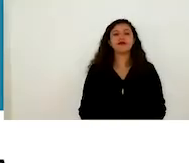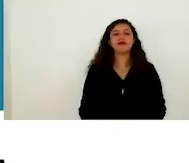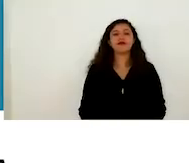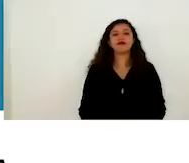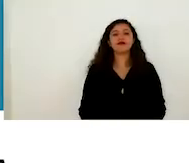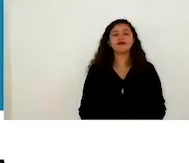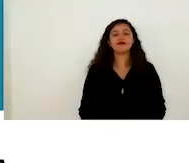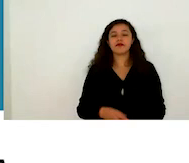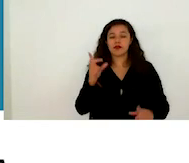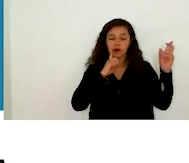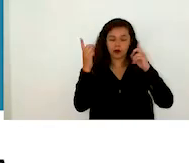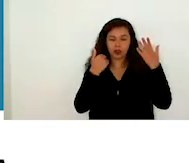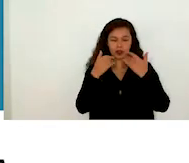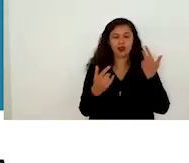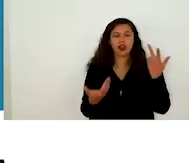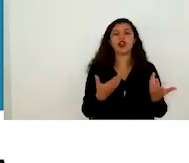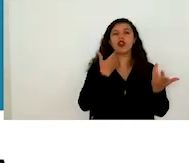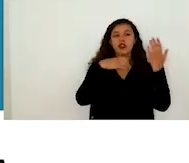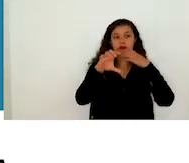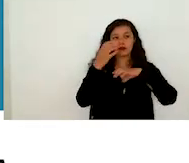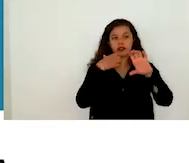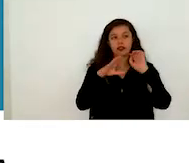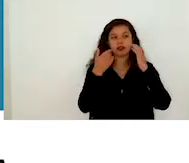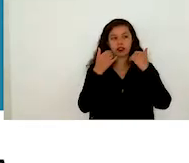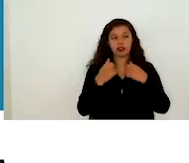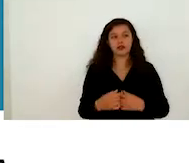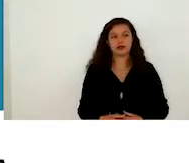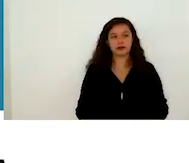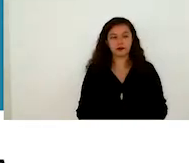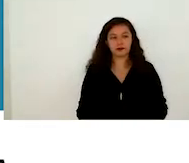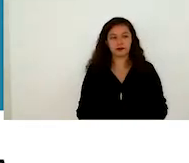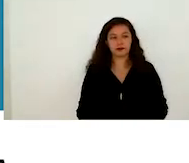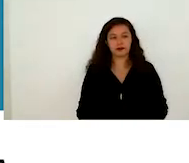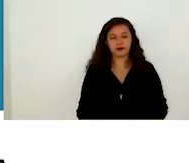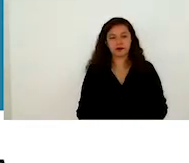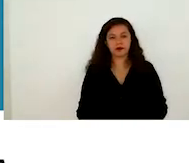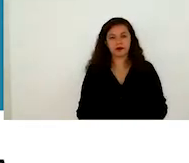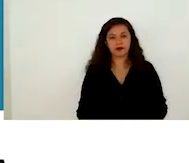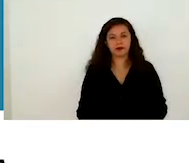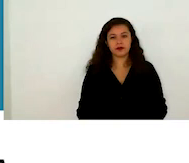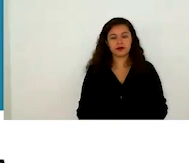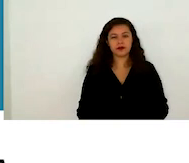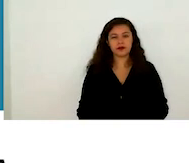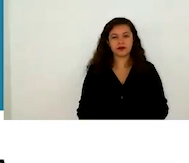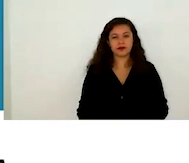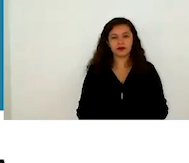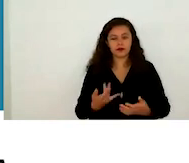si no hay dudas si no hay comentarios para revisar más arriba aposté alguien